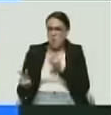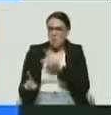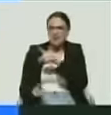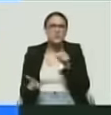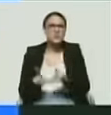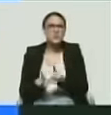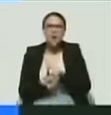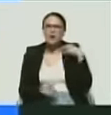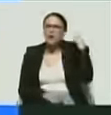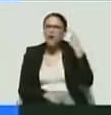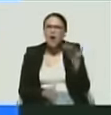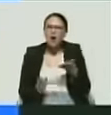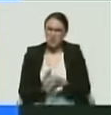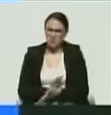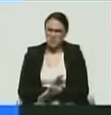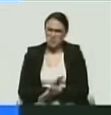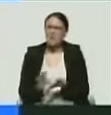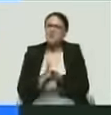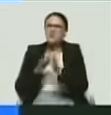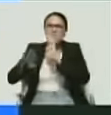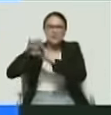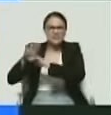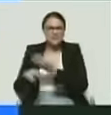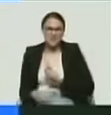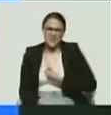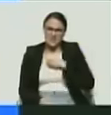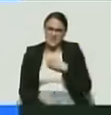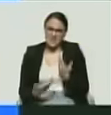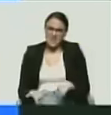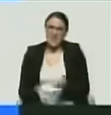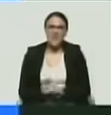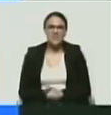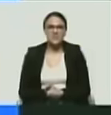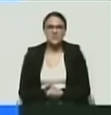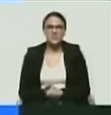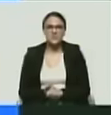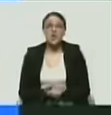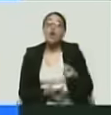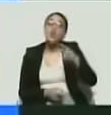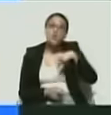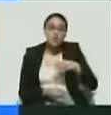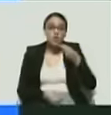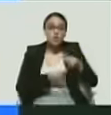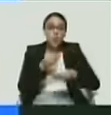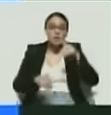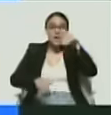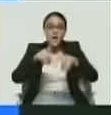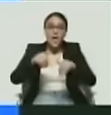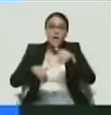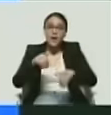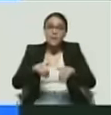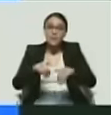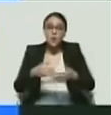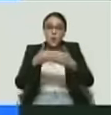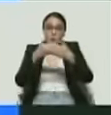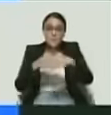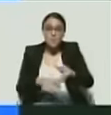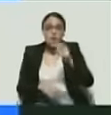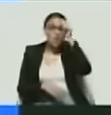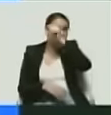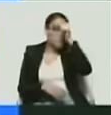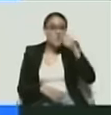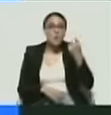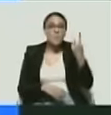locura que alguien esté haciendo ese tipo de solicitudes. Nosotros vamos a participar en las elecciones del domingo 28 de